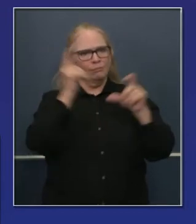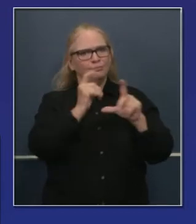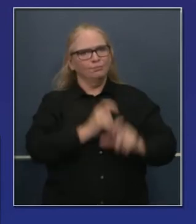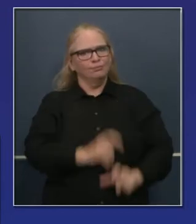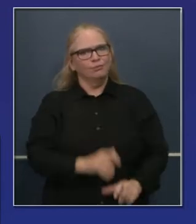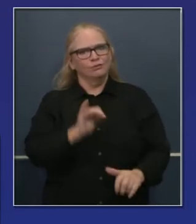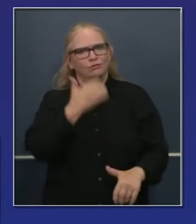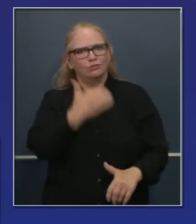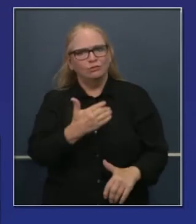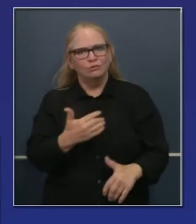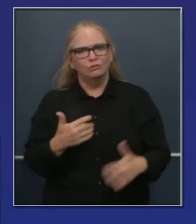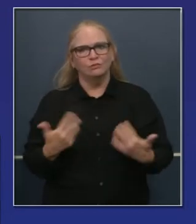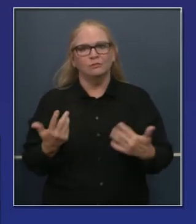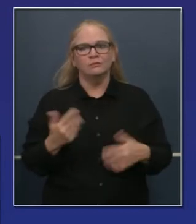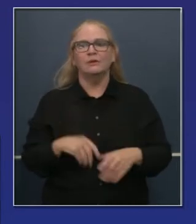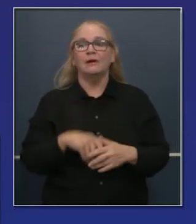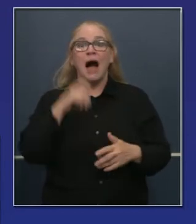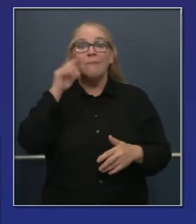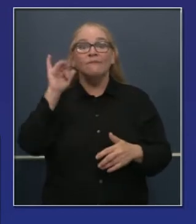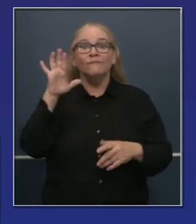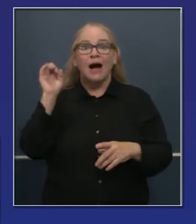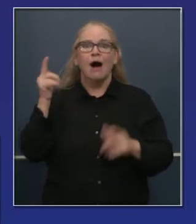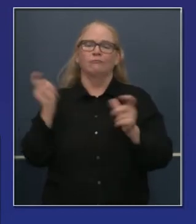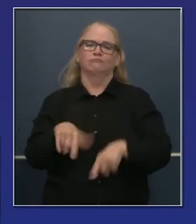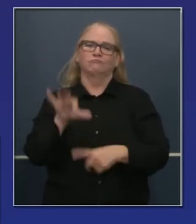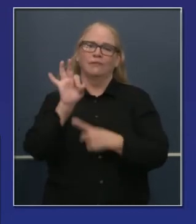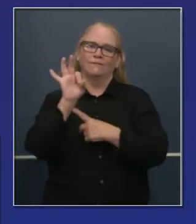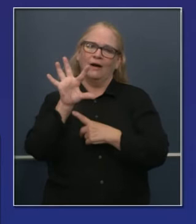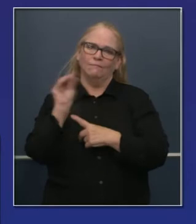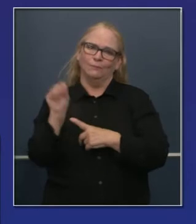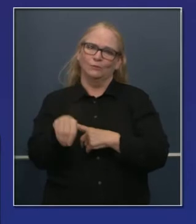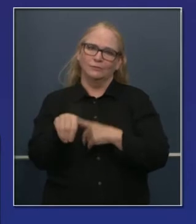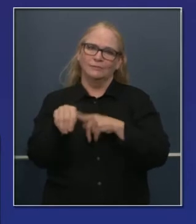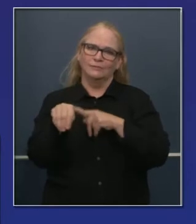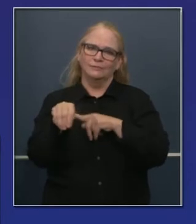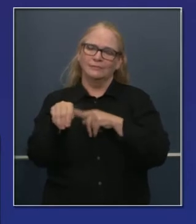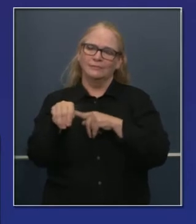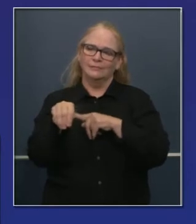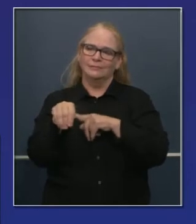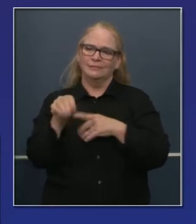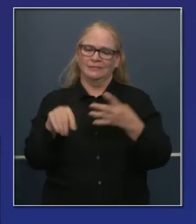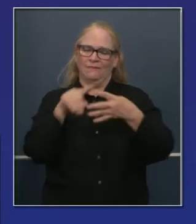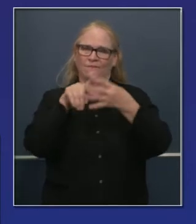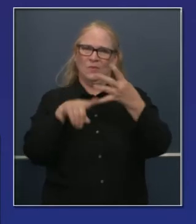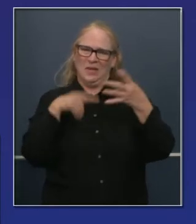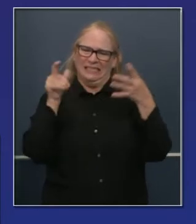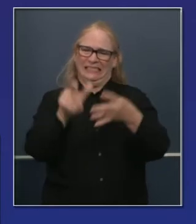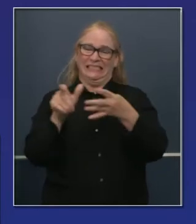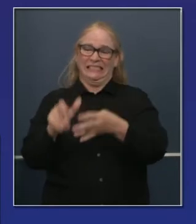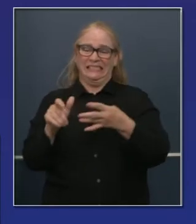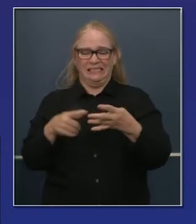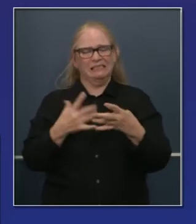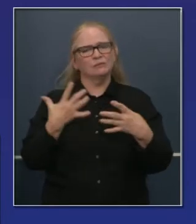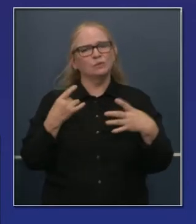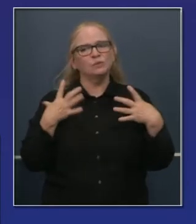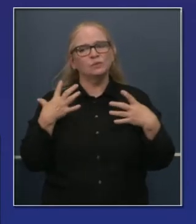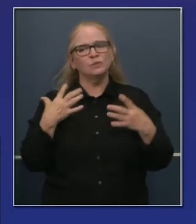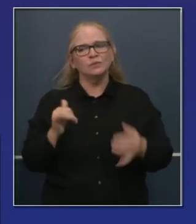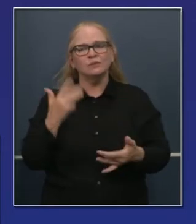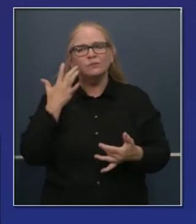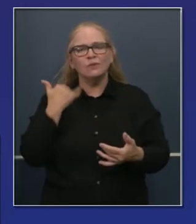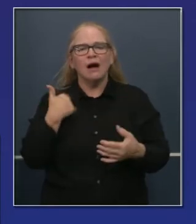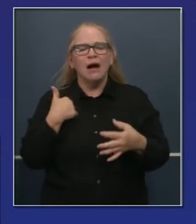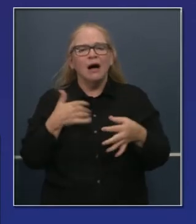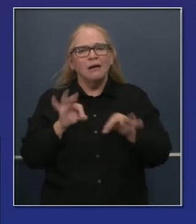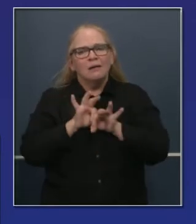el incendio de paul también bastante bien controlados incendios bajo con condiciones extraordinarias